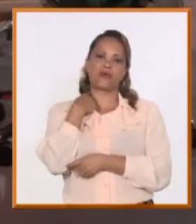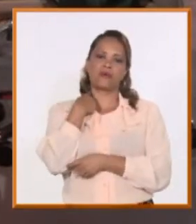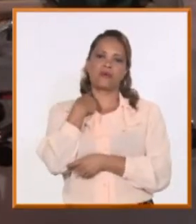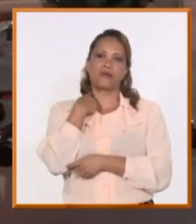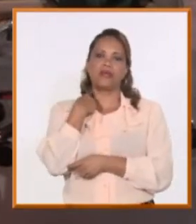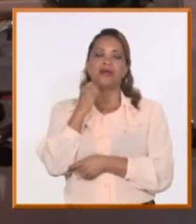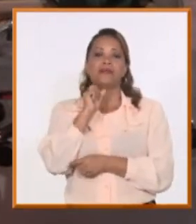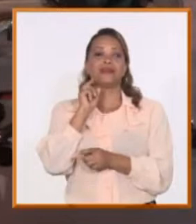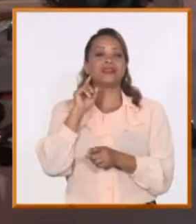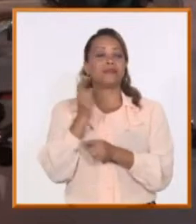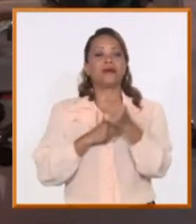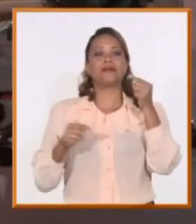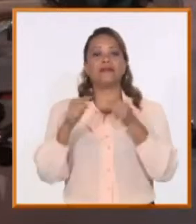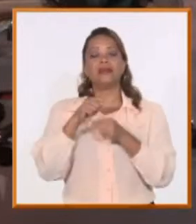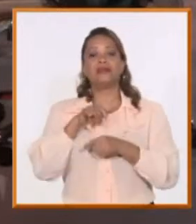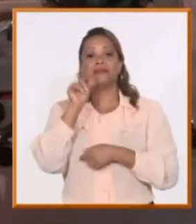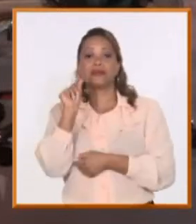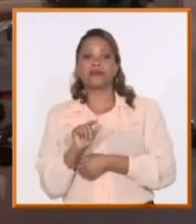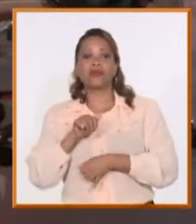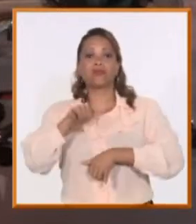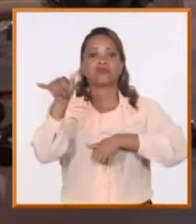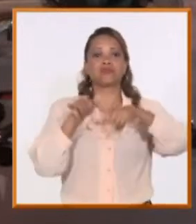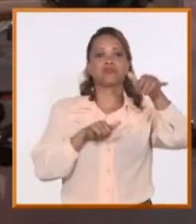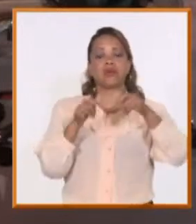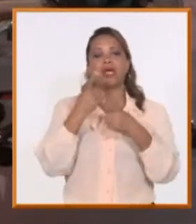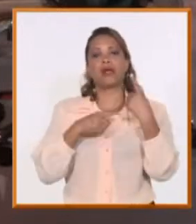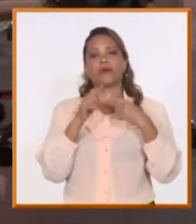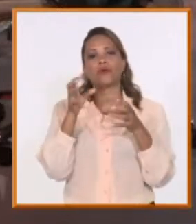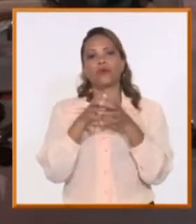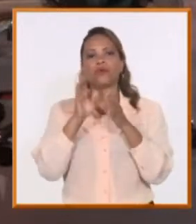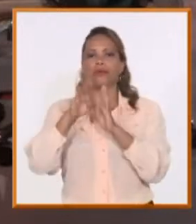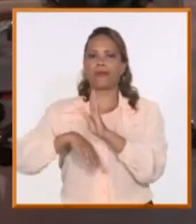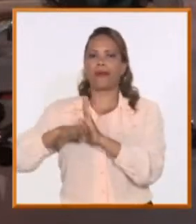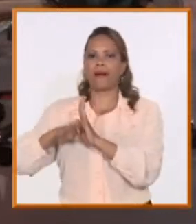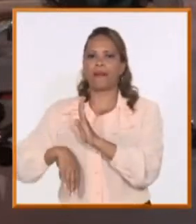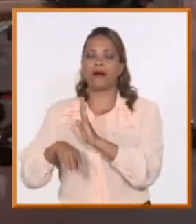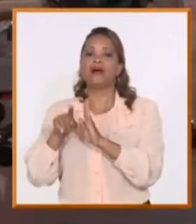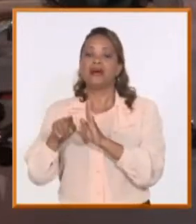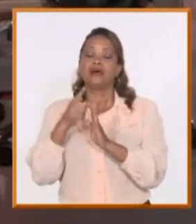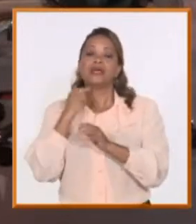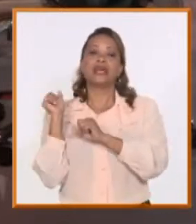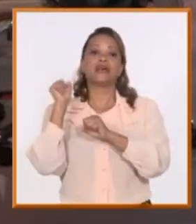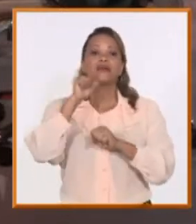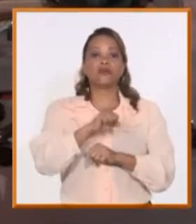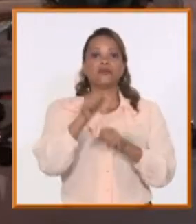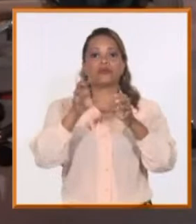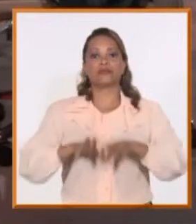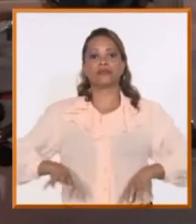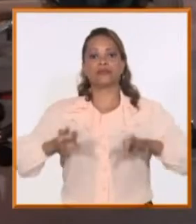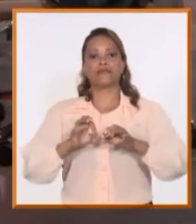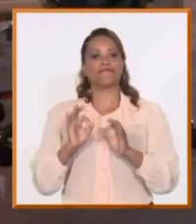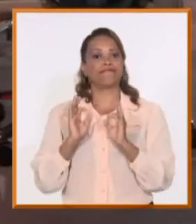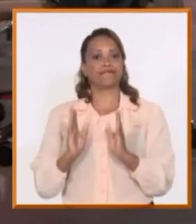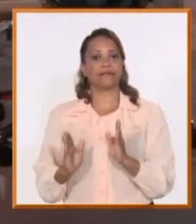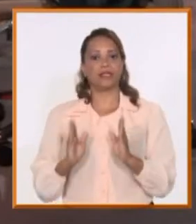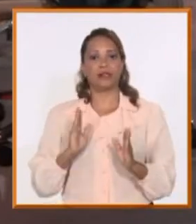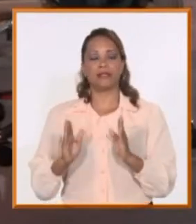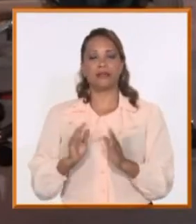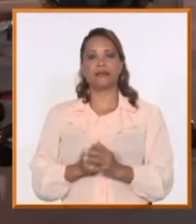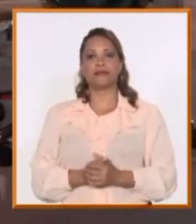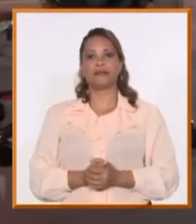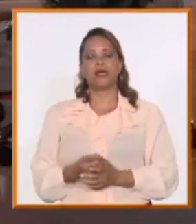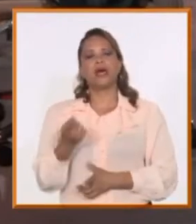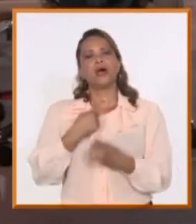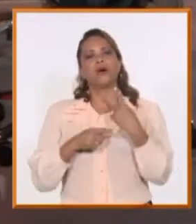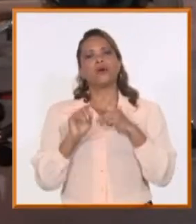la emigración o la deserción de un grupo de deportistas. Y eso lo sufrió el judo en medio de esta temporada. Y iba un